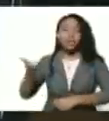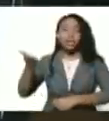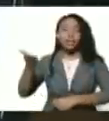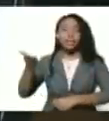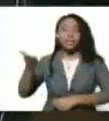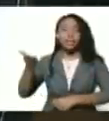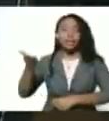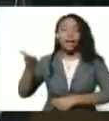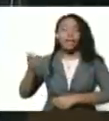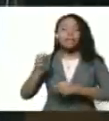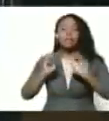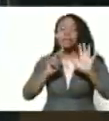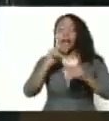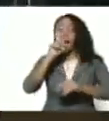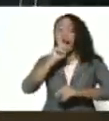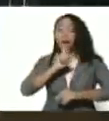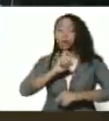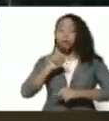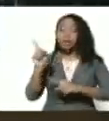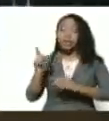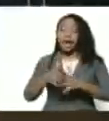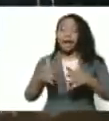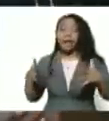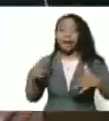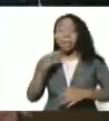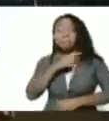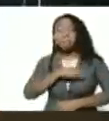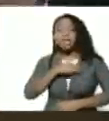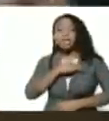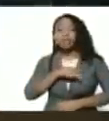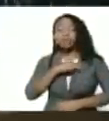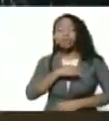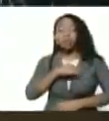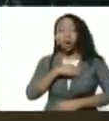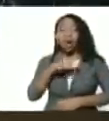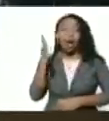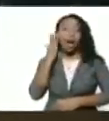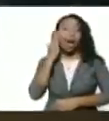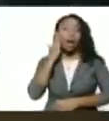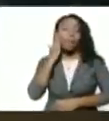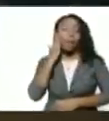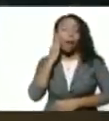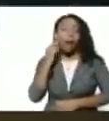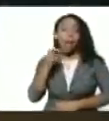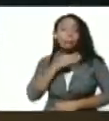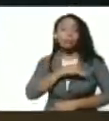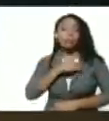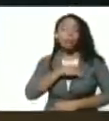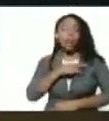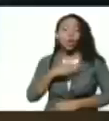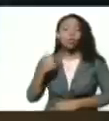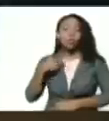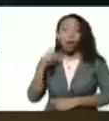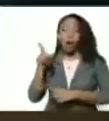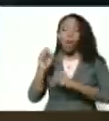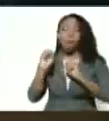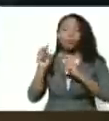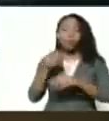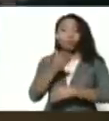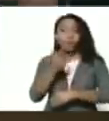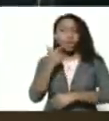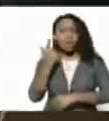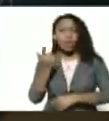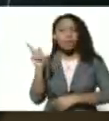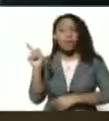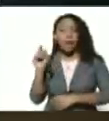que son 7 años de esta gran misión. Creo que usted es la mamá de las misiones, Creo que una oportunidad usted mismo, presidente, dijo que esta era